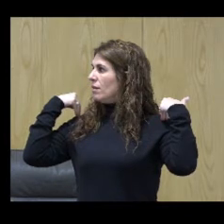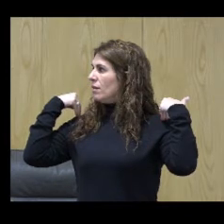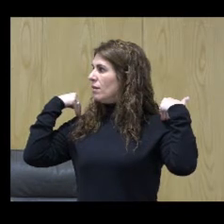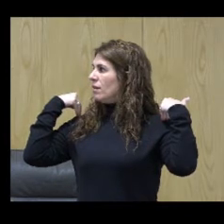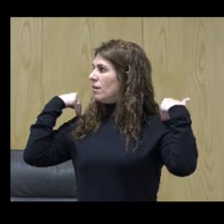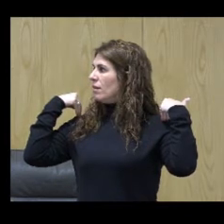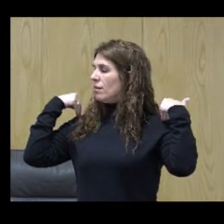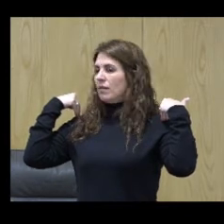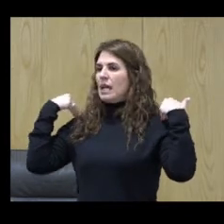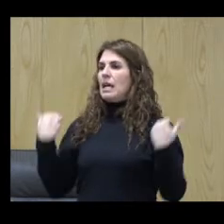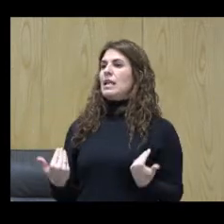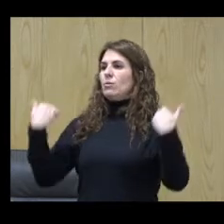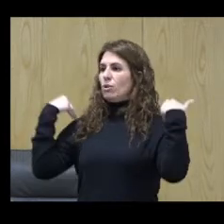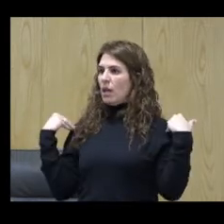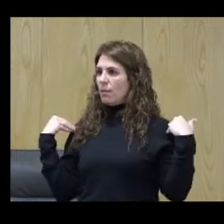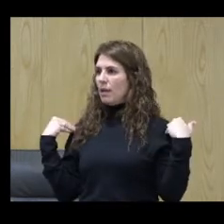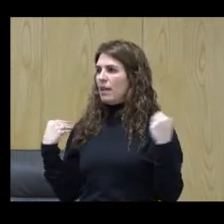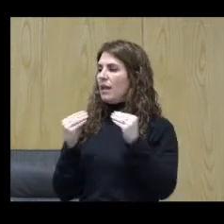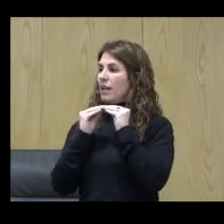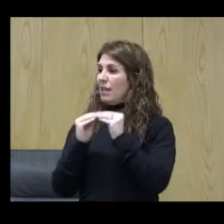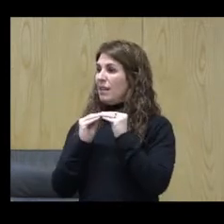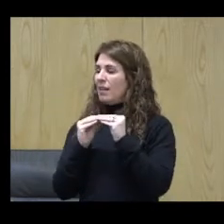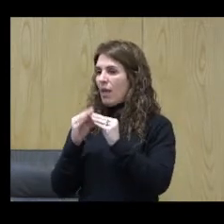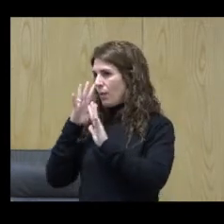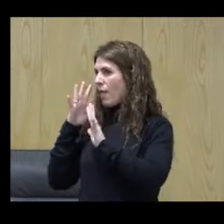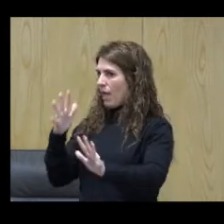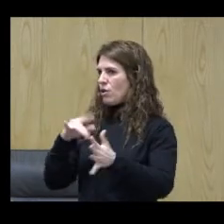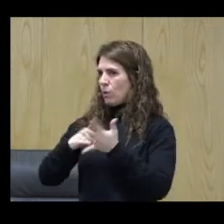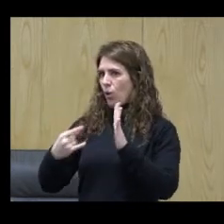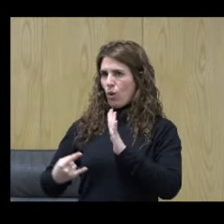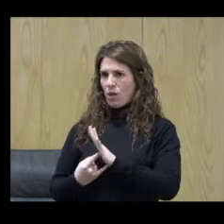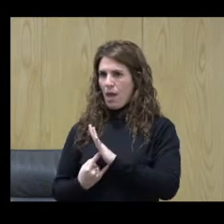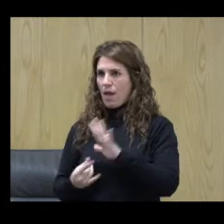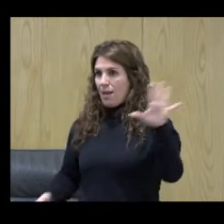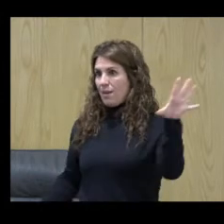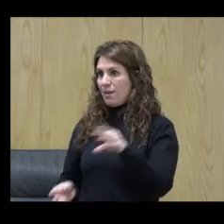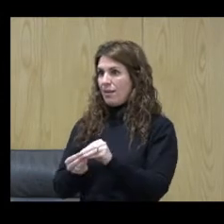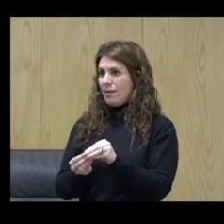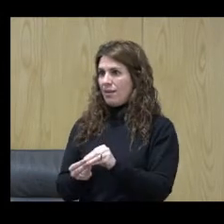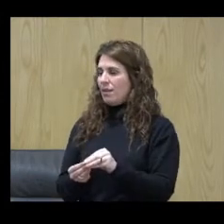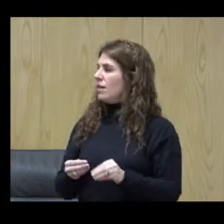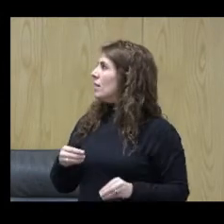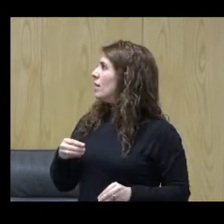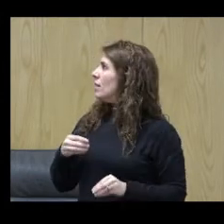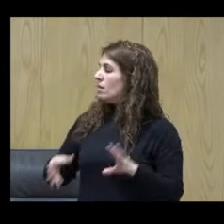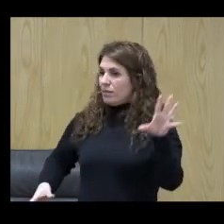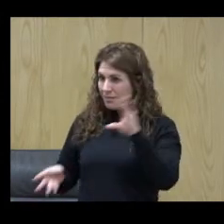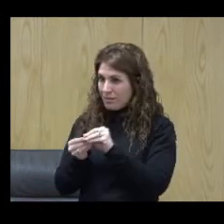es el responsable del desarrollo de 10 años de metodología que se resumen en el ECOMPLEC. Es una metodología